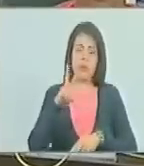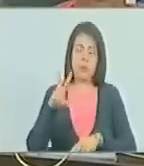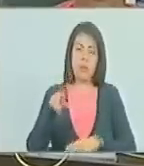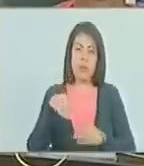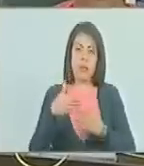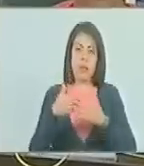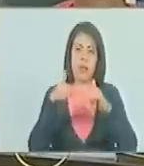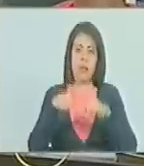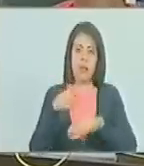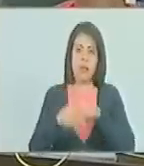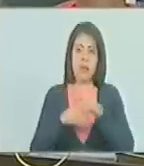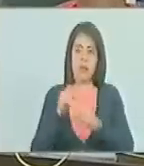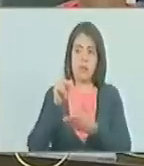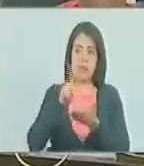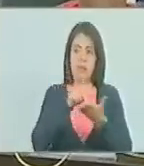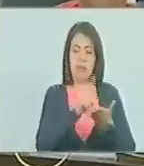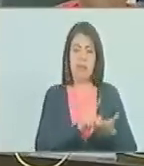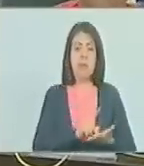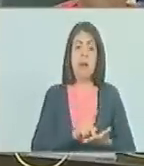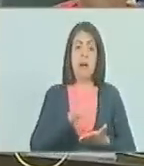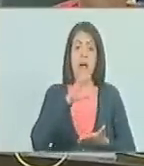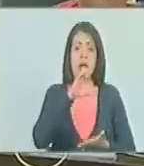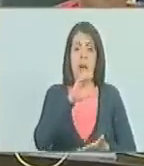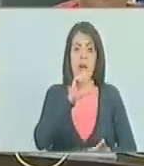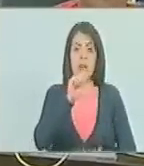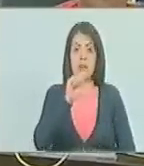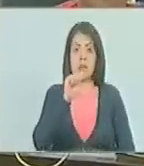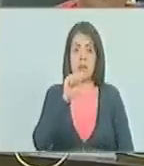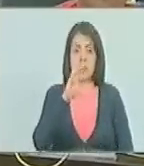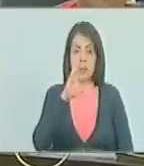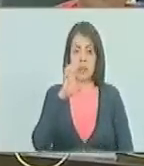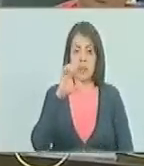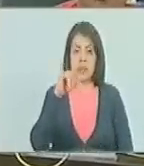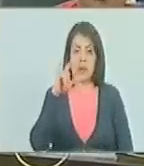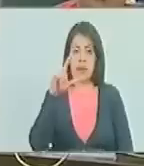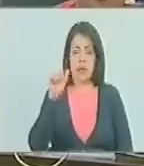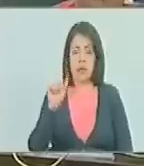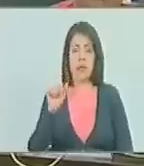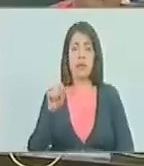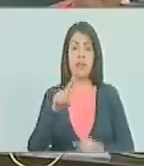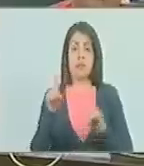a quien a Cecilia García Márquez y a la comisión electoral